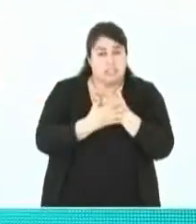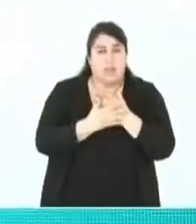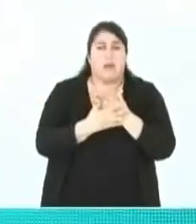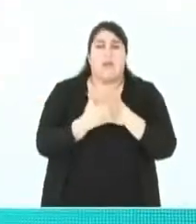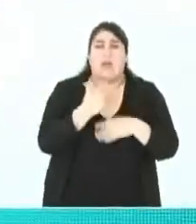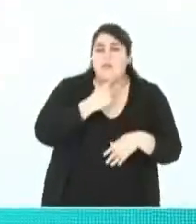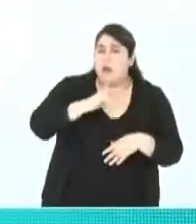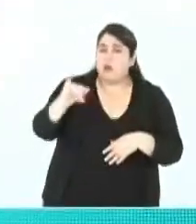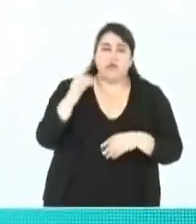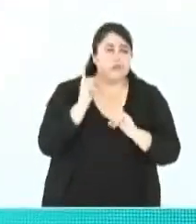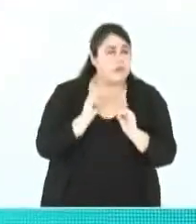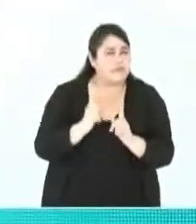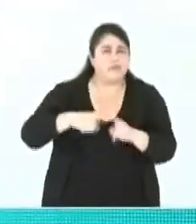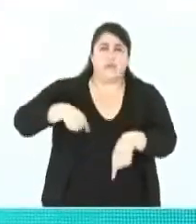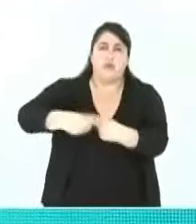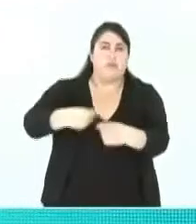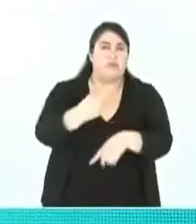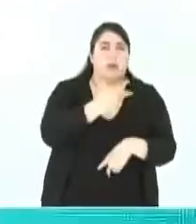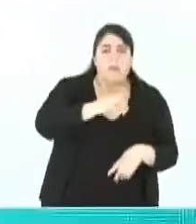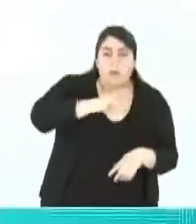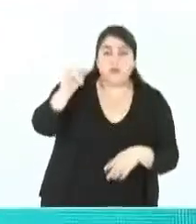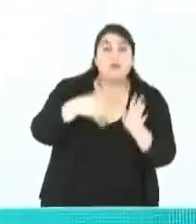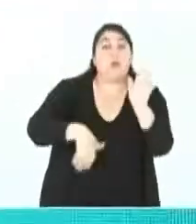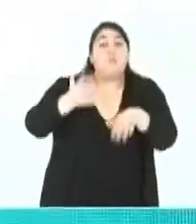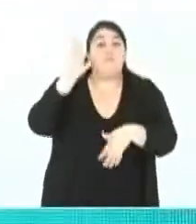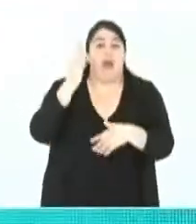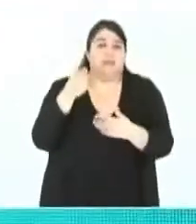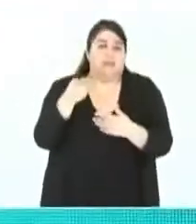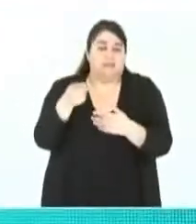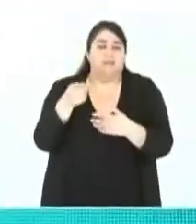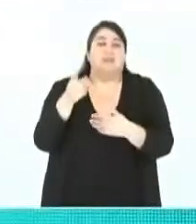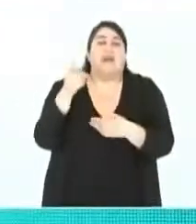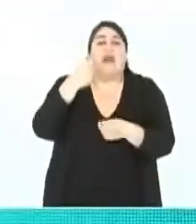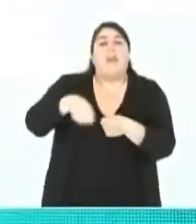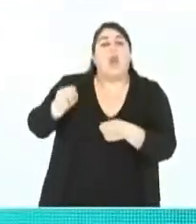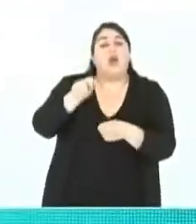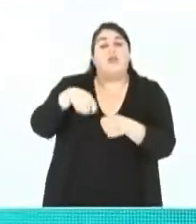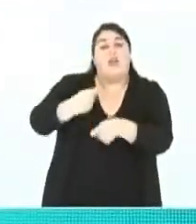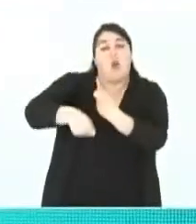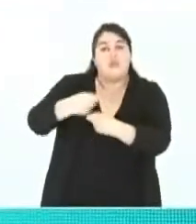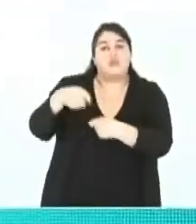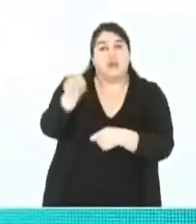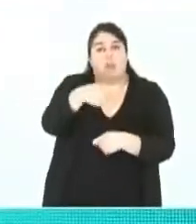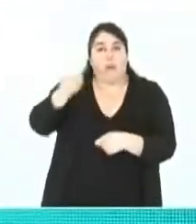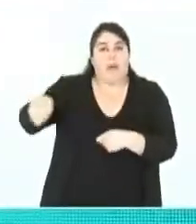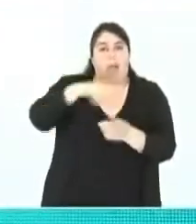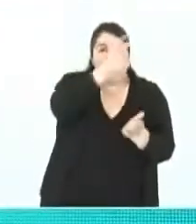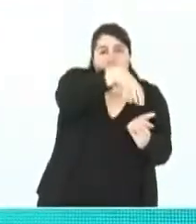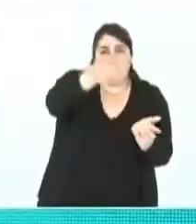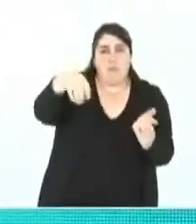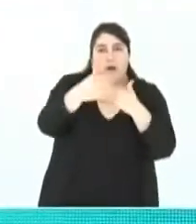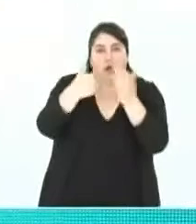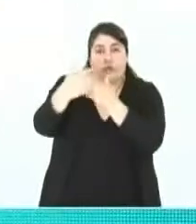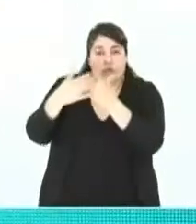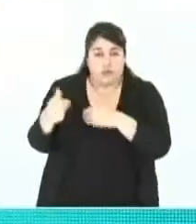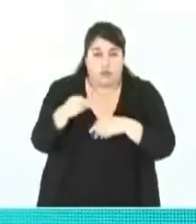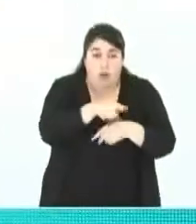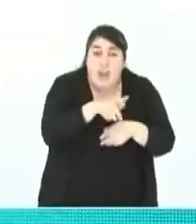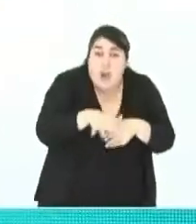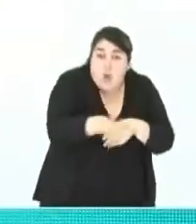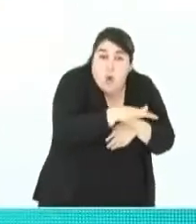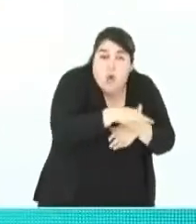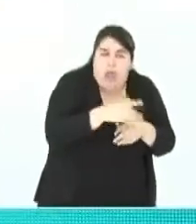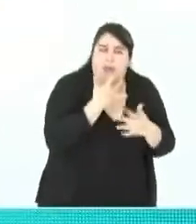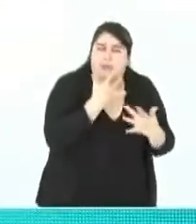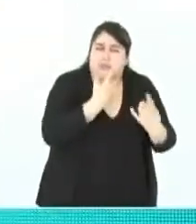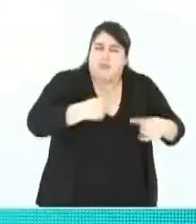denuncia permanente al respecto de los grandes negociados inmobiliarios que hace Juntos por el Cambio para justamente rematar esos espacios verdes, esos espacios